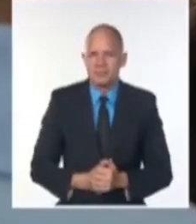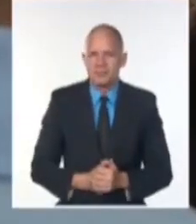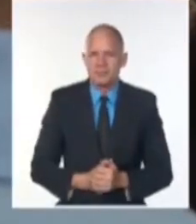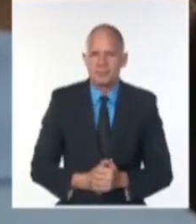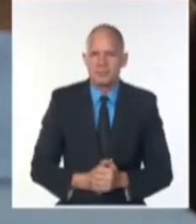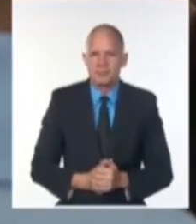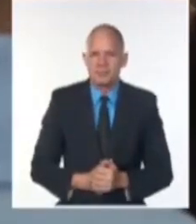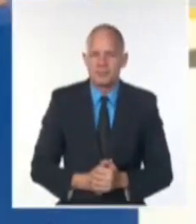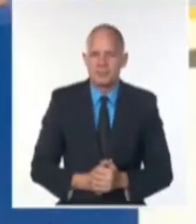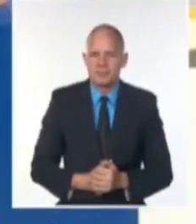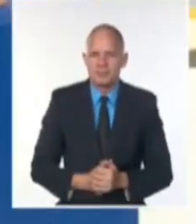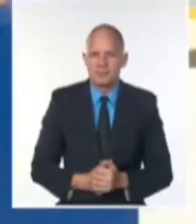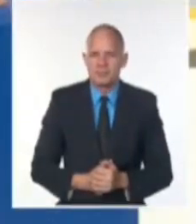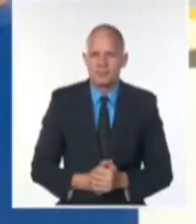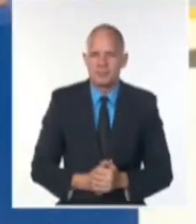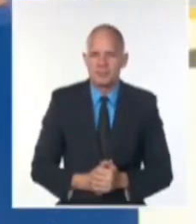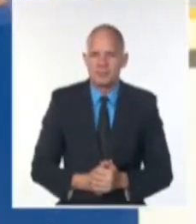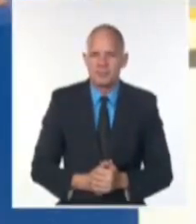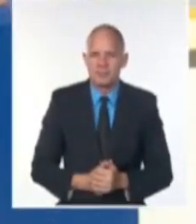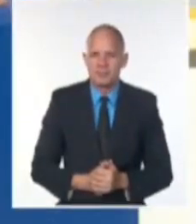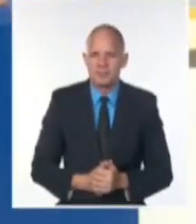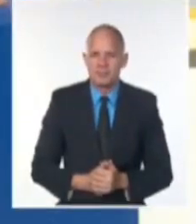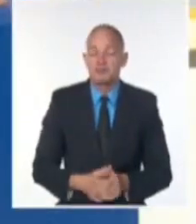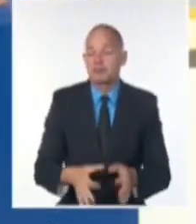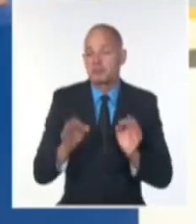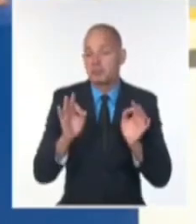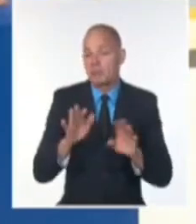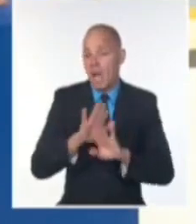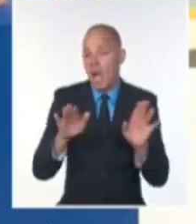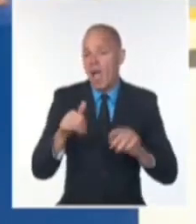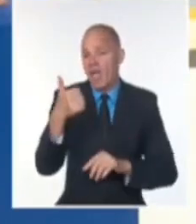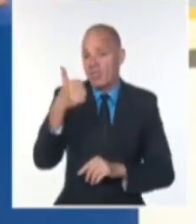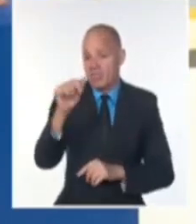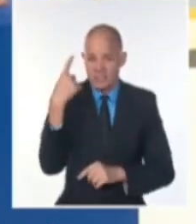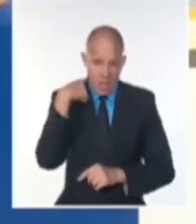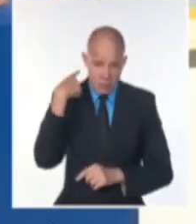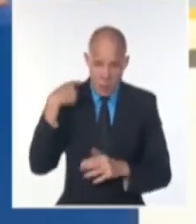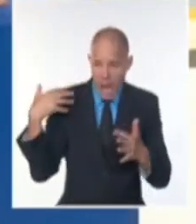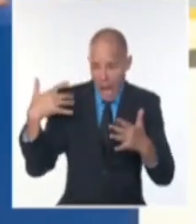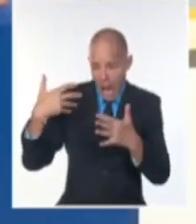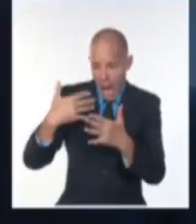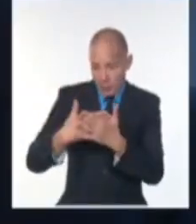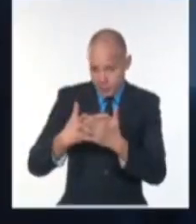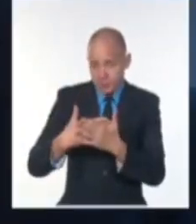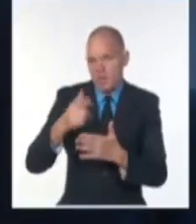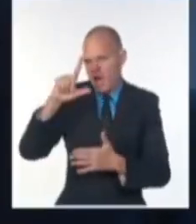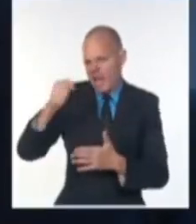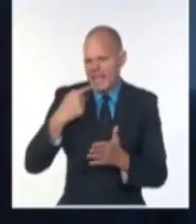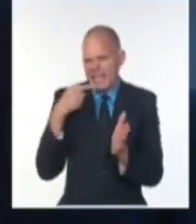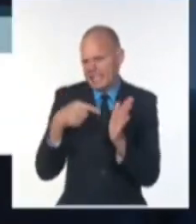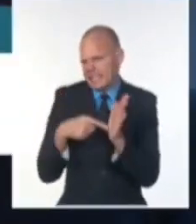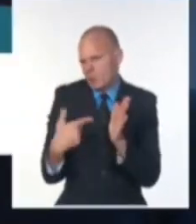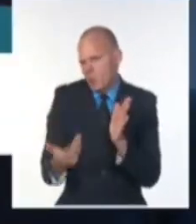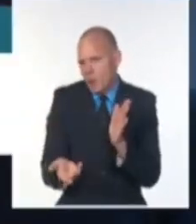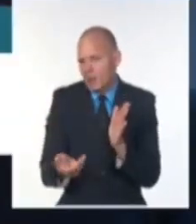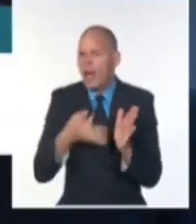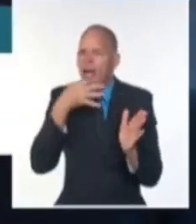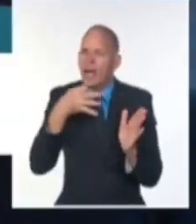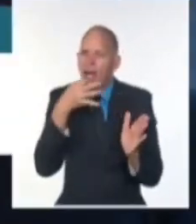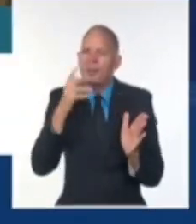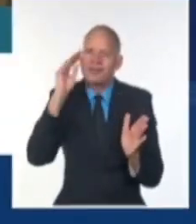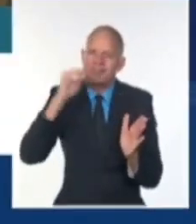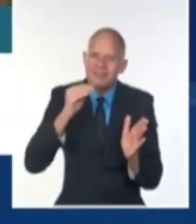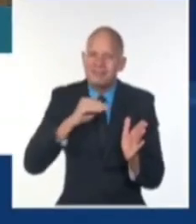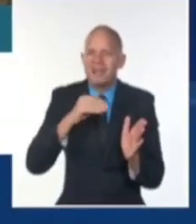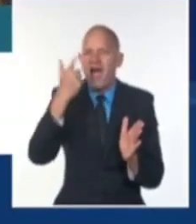Después de más de una década de su última actualización, estas leyes vuelven al centro del análisis en el país como resultado